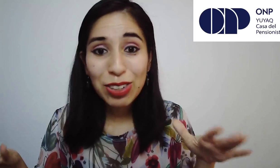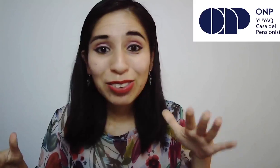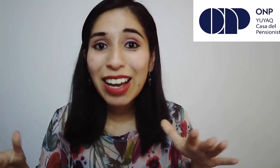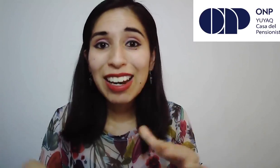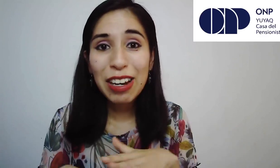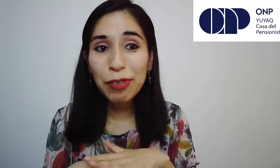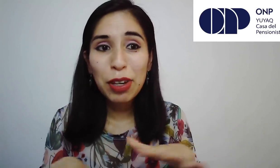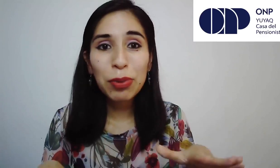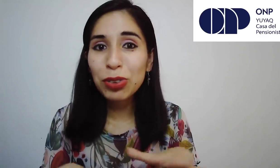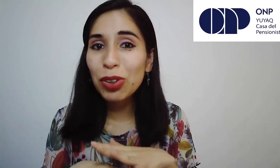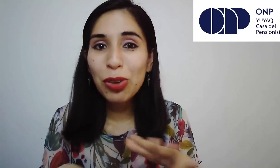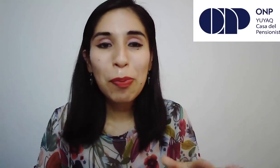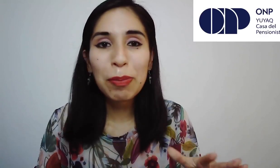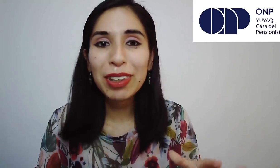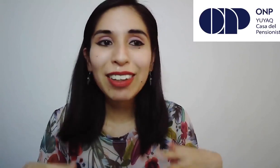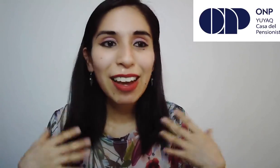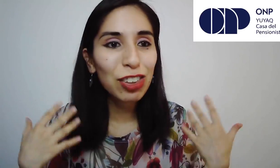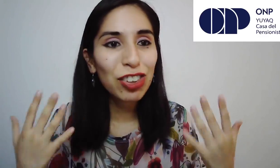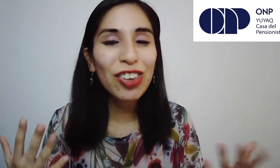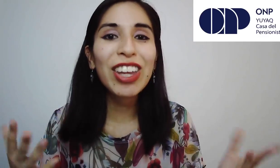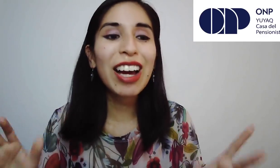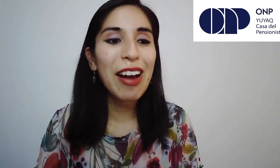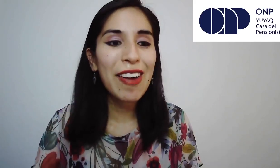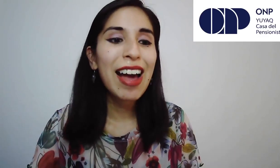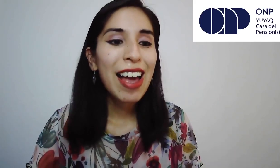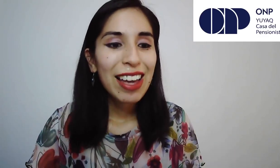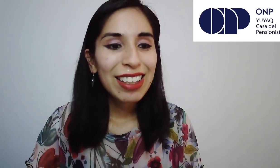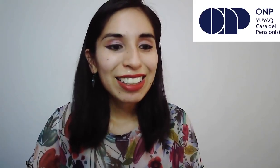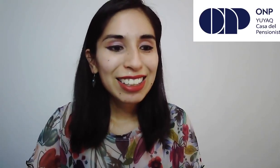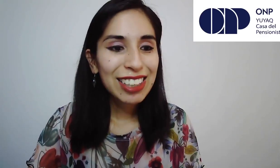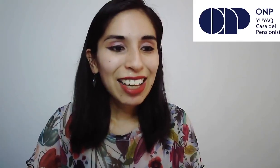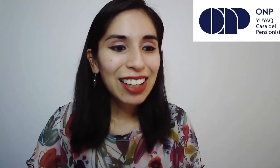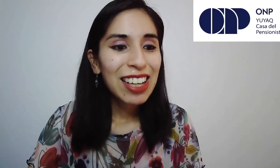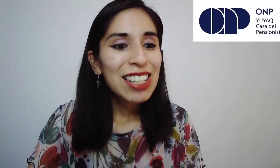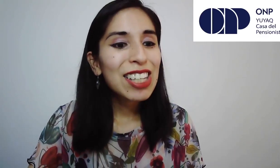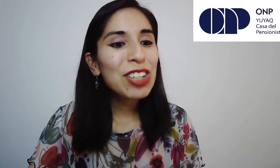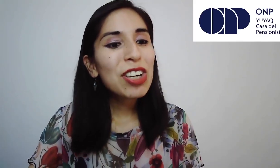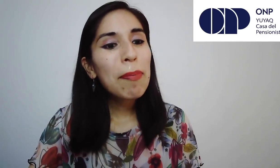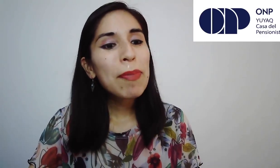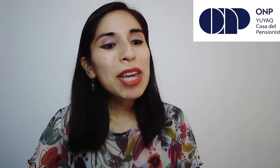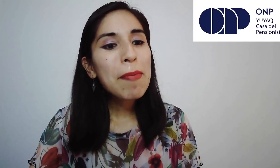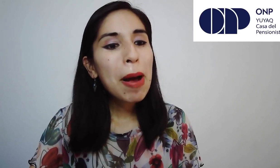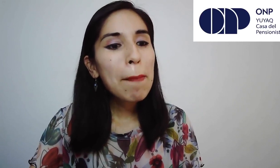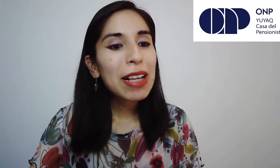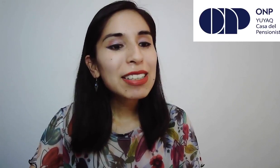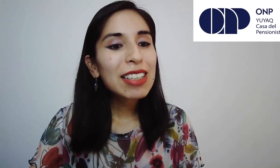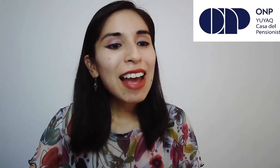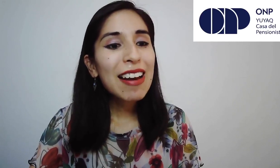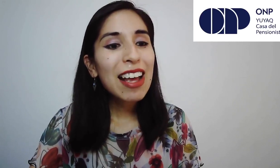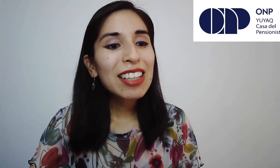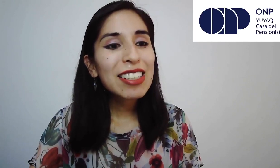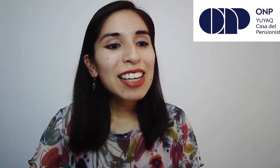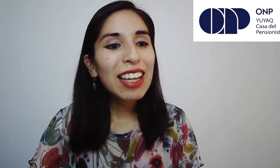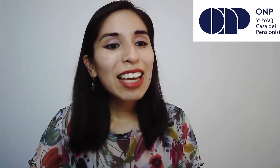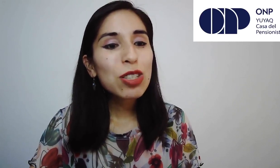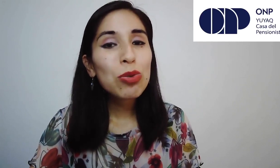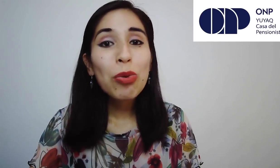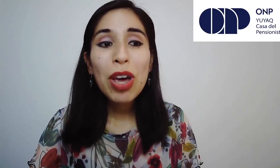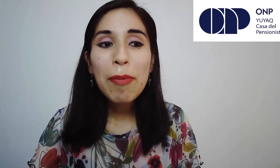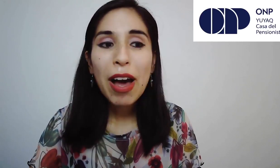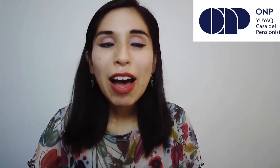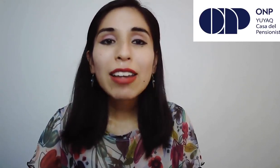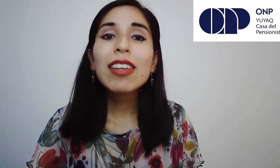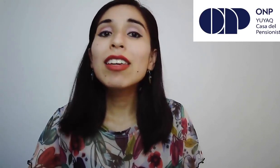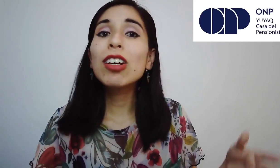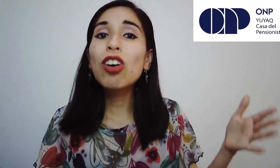nivel nacional el facebook no nos permitía no nos dejaba ingresar señora firma pastrana dice que es